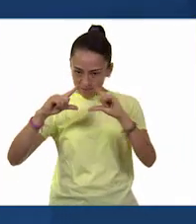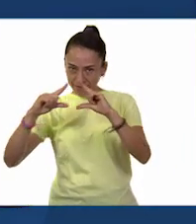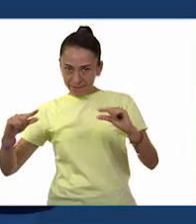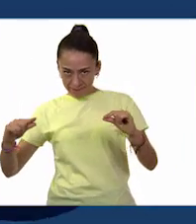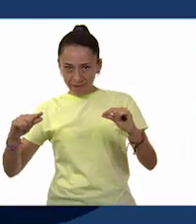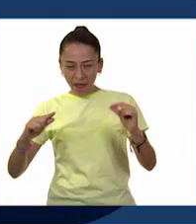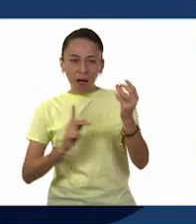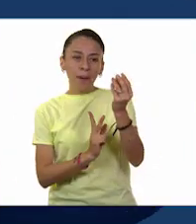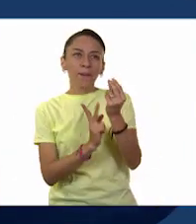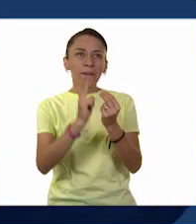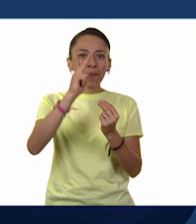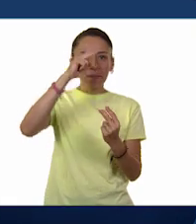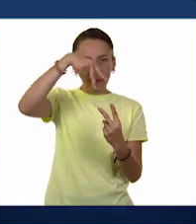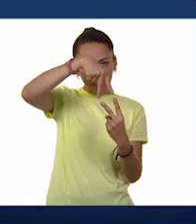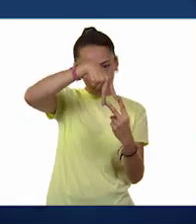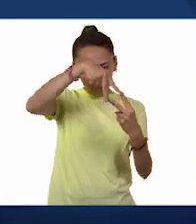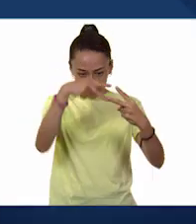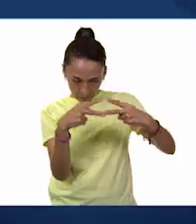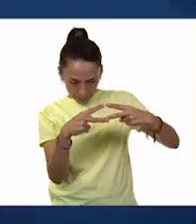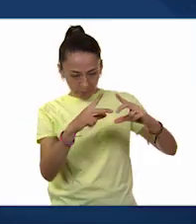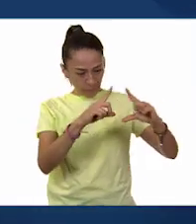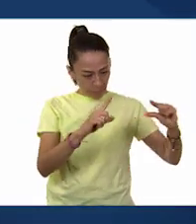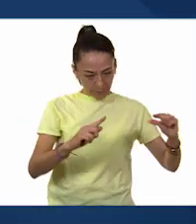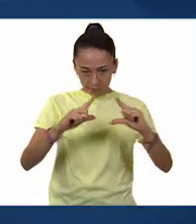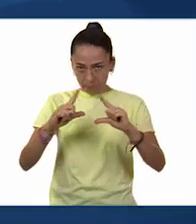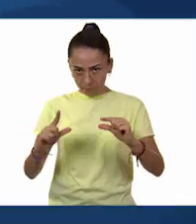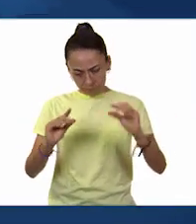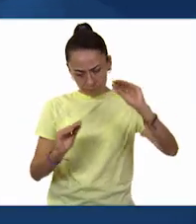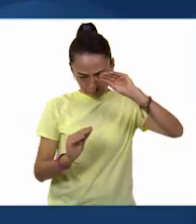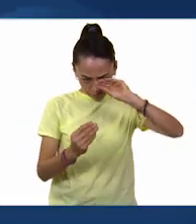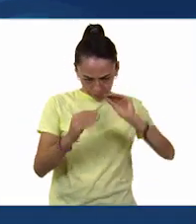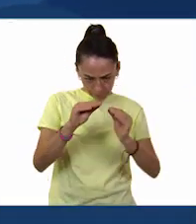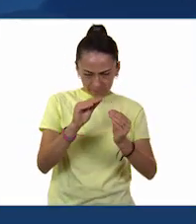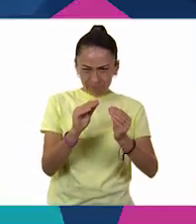rombo. Y observemos cómo nos van a quedar.